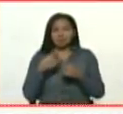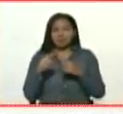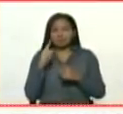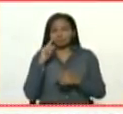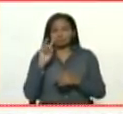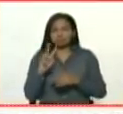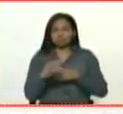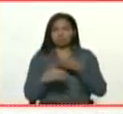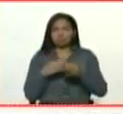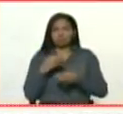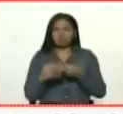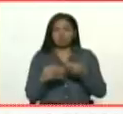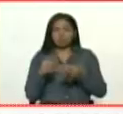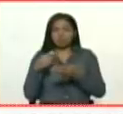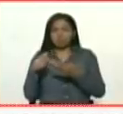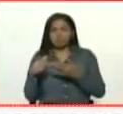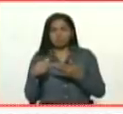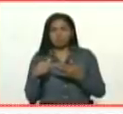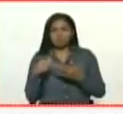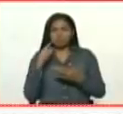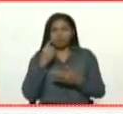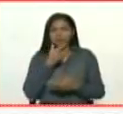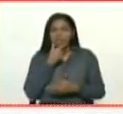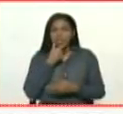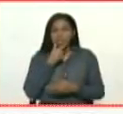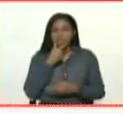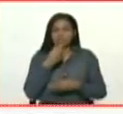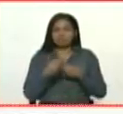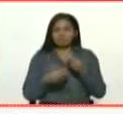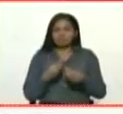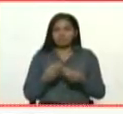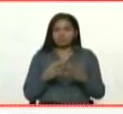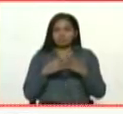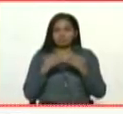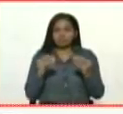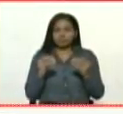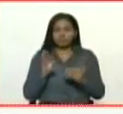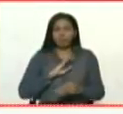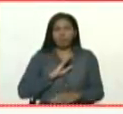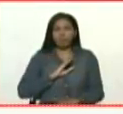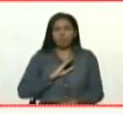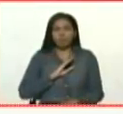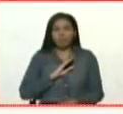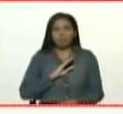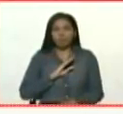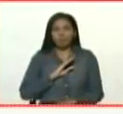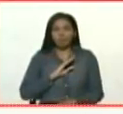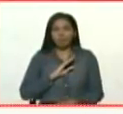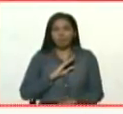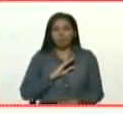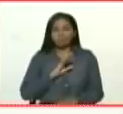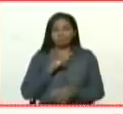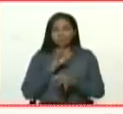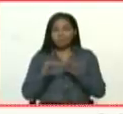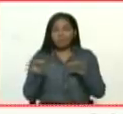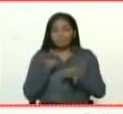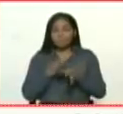calificaciones anglosajonas o en inglés. Su cuenta bancaria en petro y en